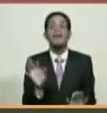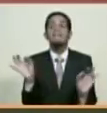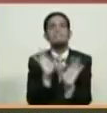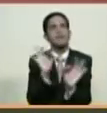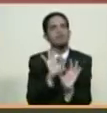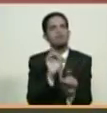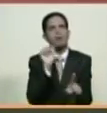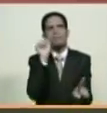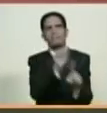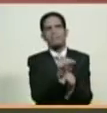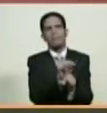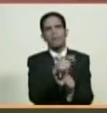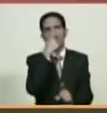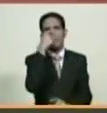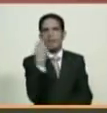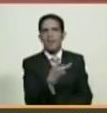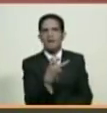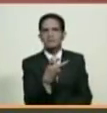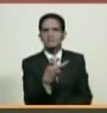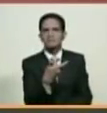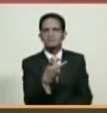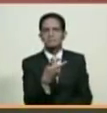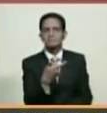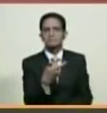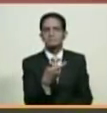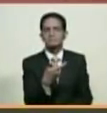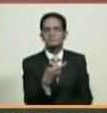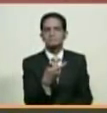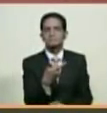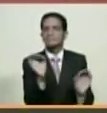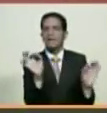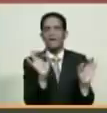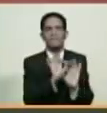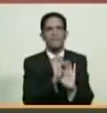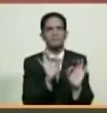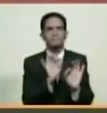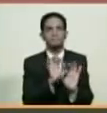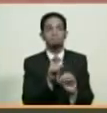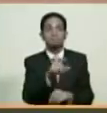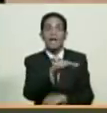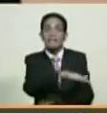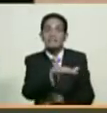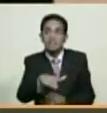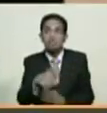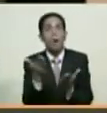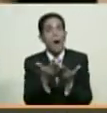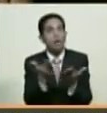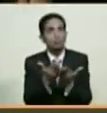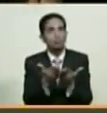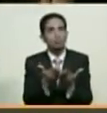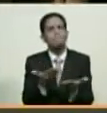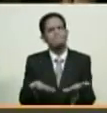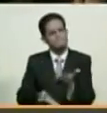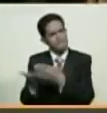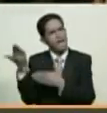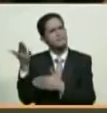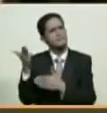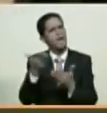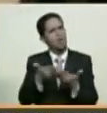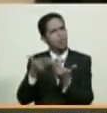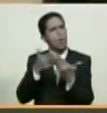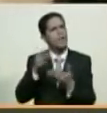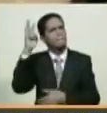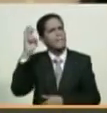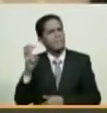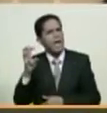muestras de xenofobia, con muestras de racismo. Esos niños están en nuestras escuelas. Vayan a una escuela de Petare, a cualquier escuela de